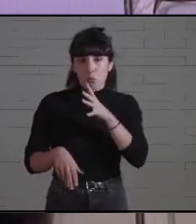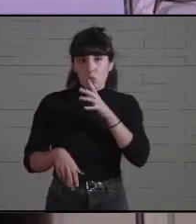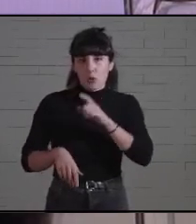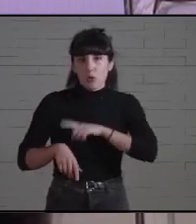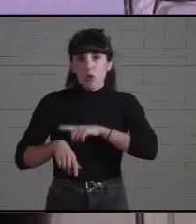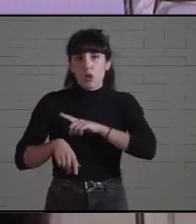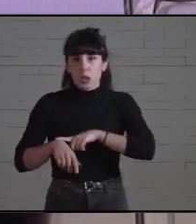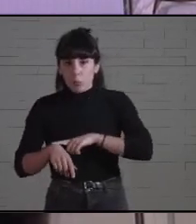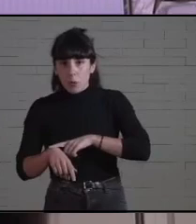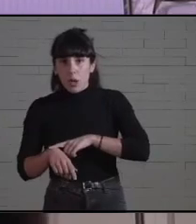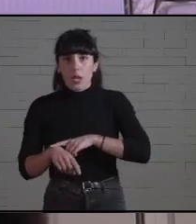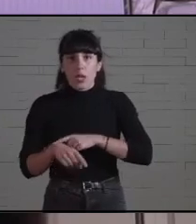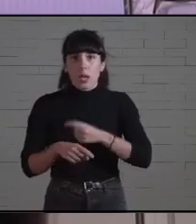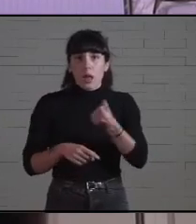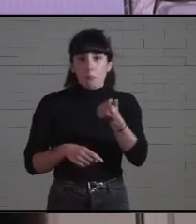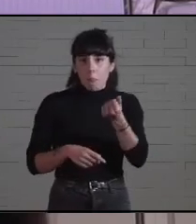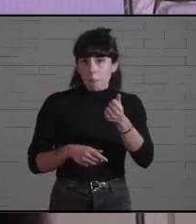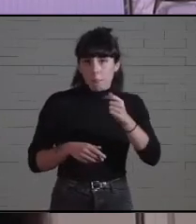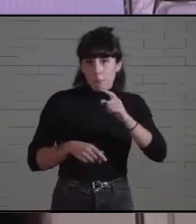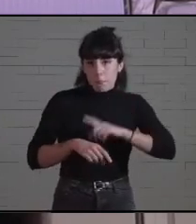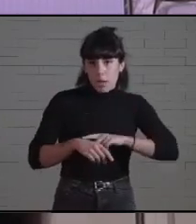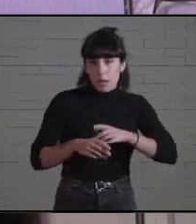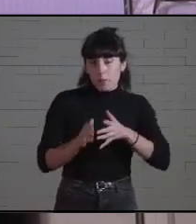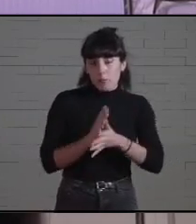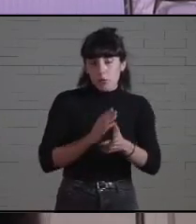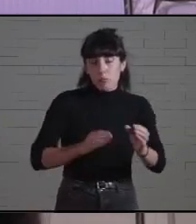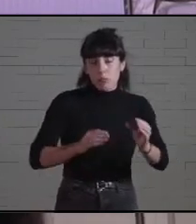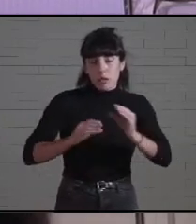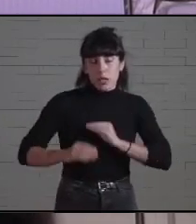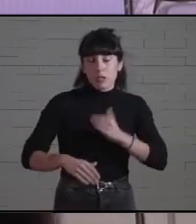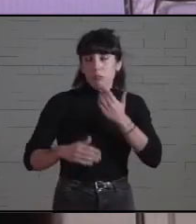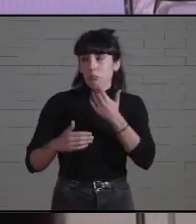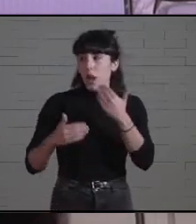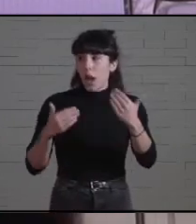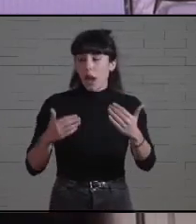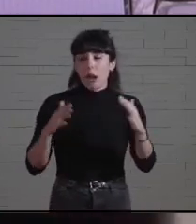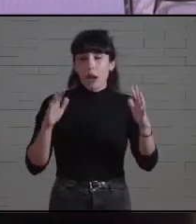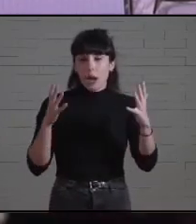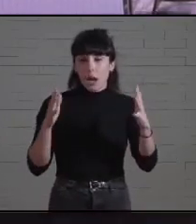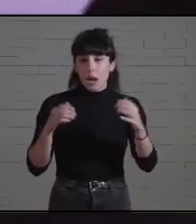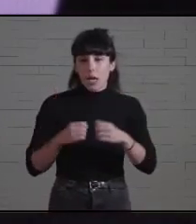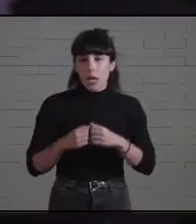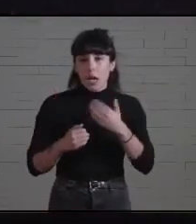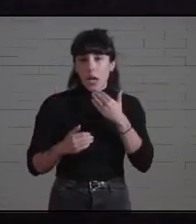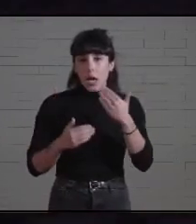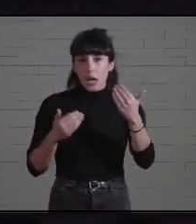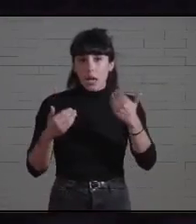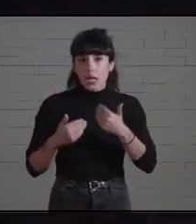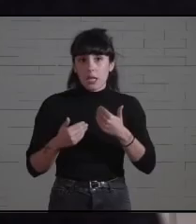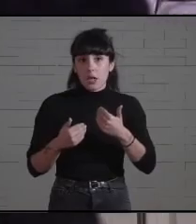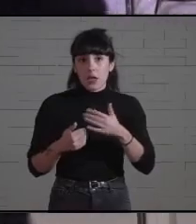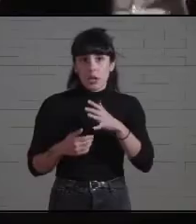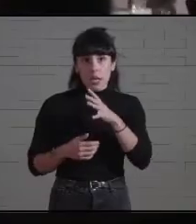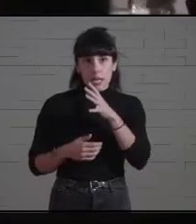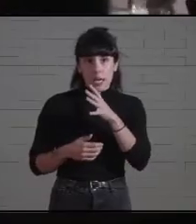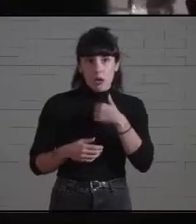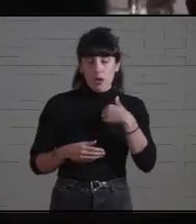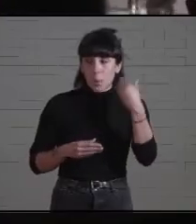y por la cantidad de ingresos que reciben. Muchas gracias por su atención y ahora creo que tenemos un